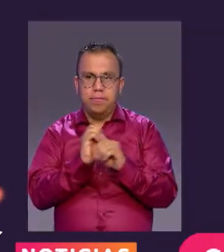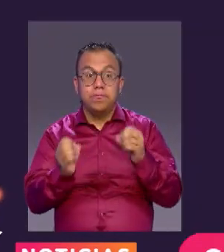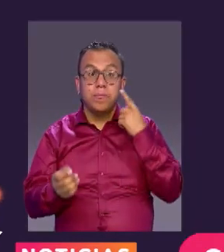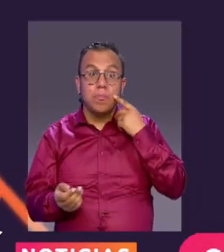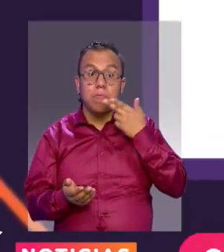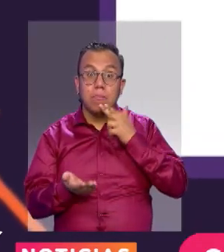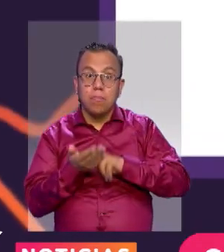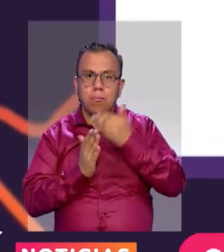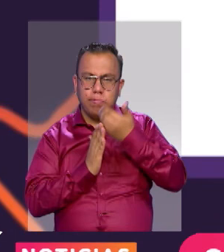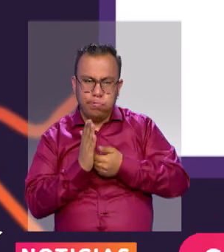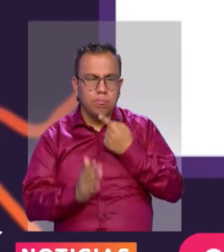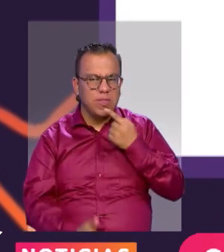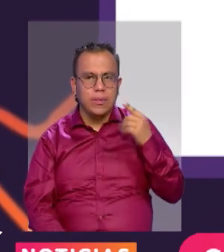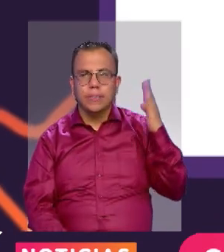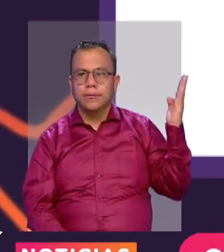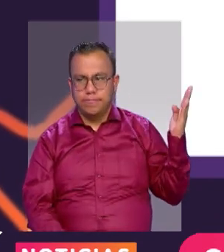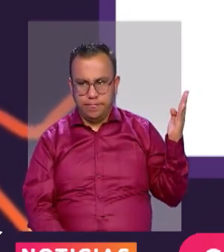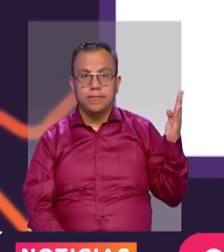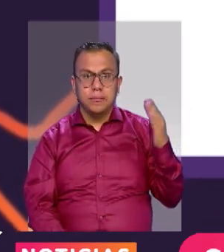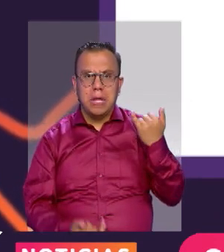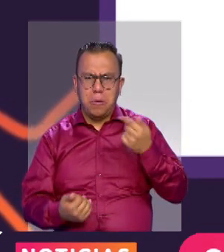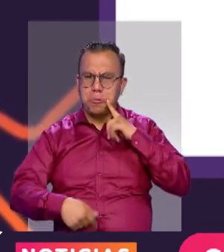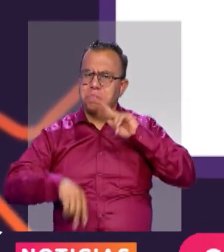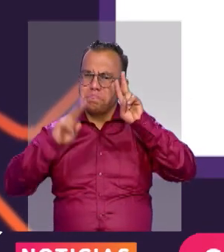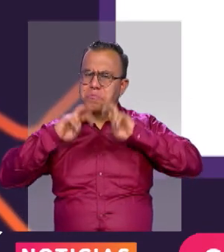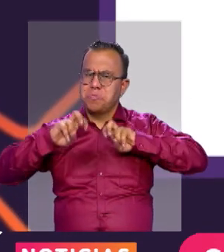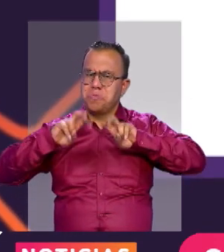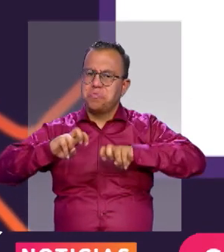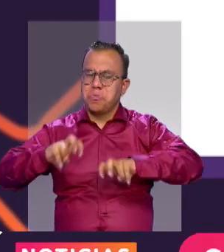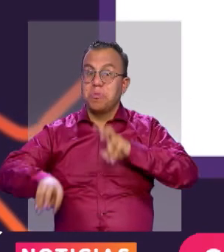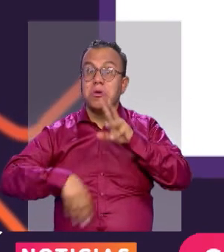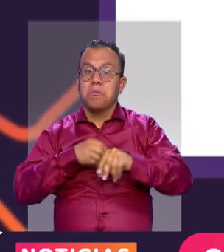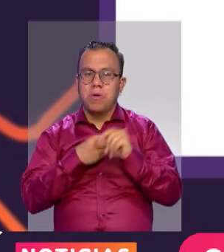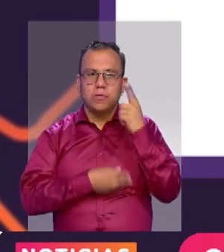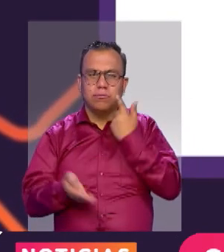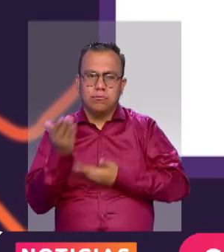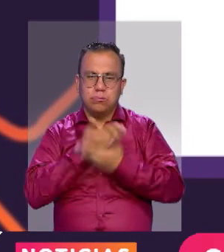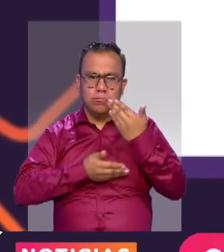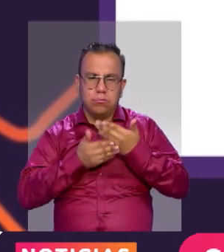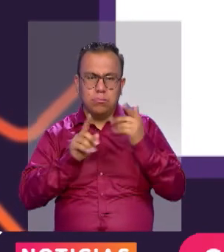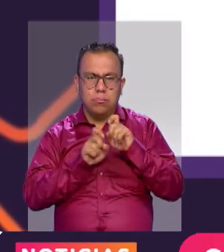de las aerolíneas se pronunció y dice que están investigando, así como analizando desde la parte legal.